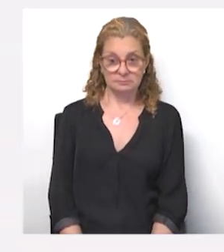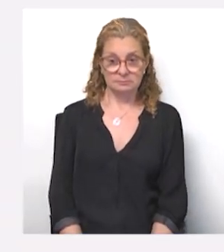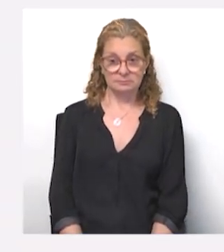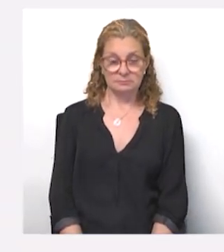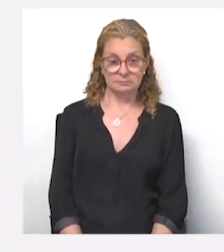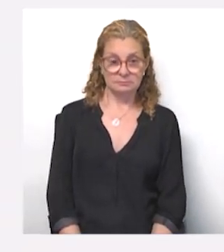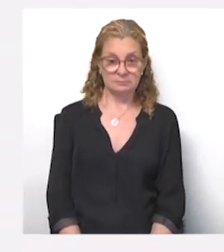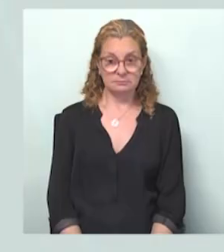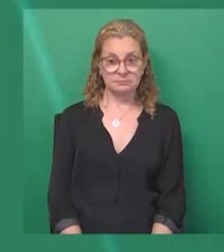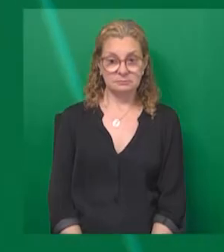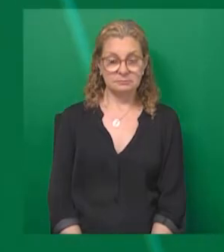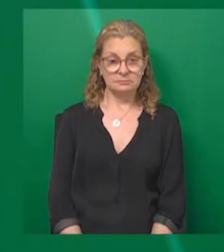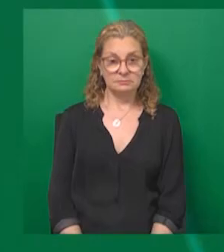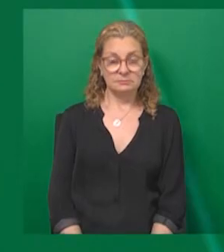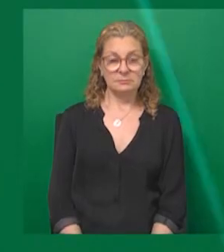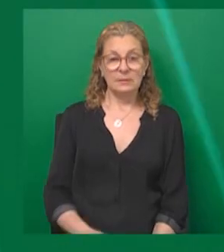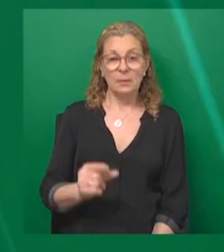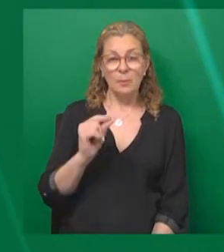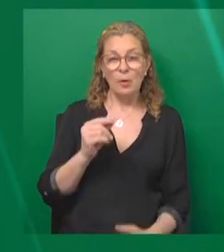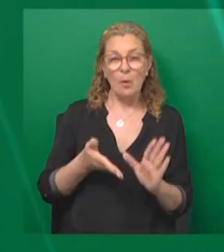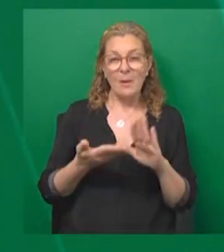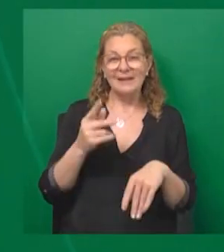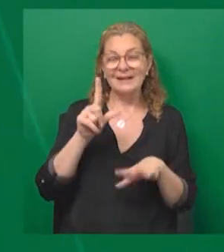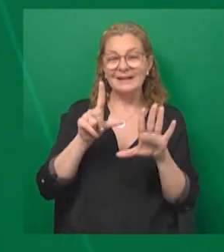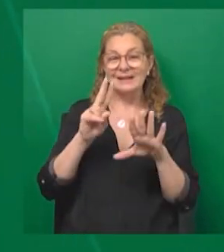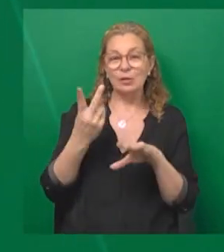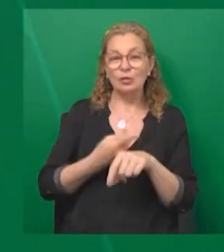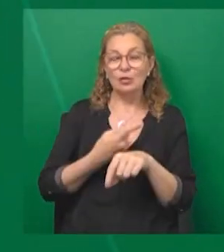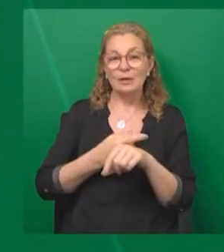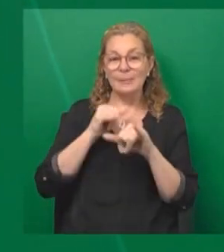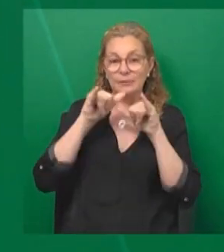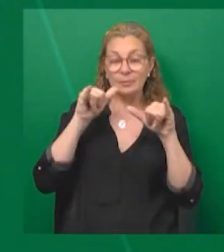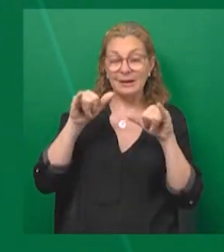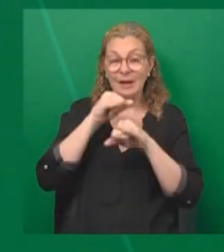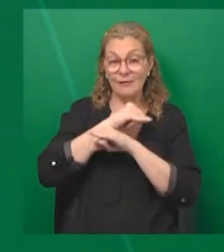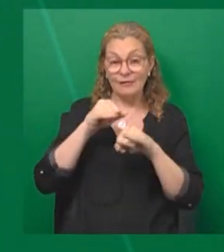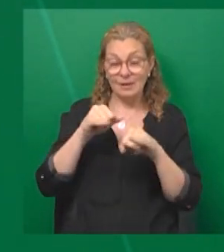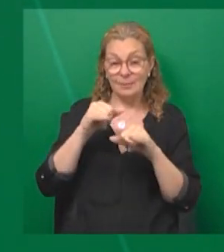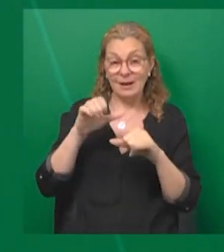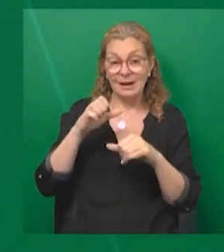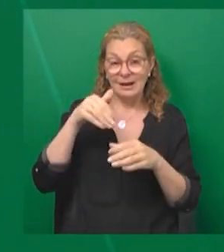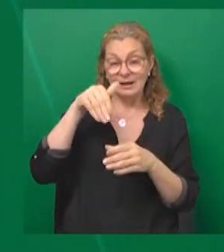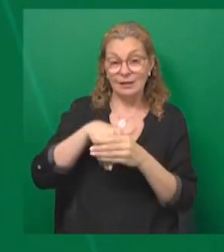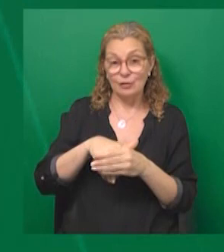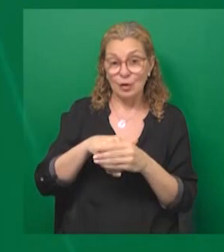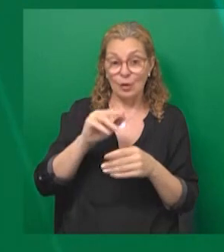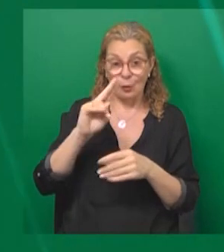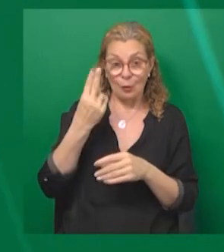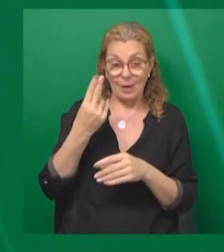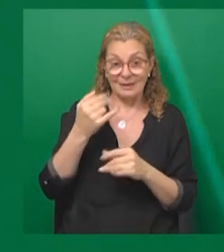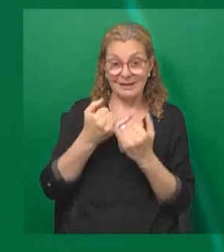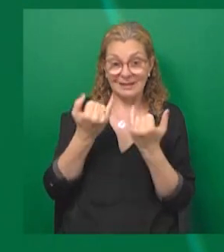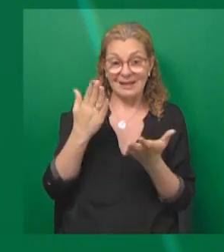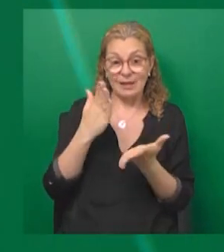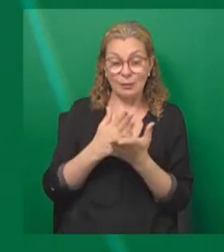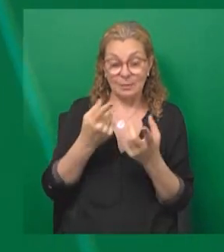beneficios en poco más de 72 horas se termina la campaña electoral para las elecciones nacionales Así que estamos en días de